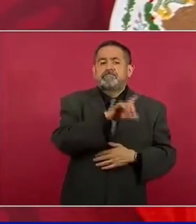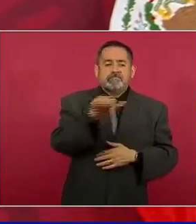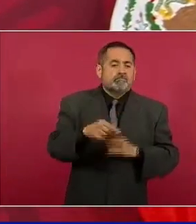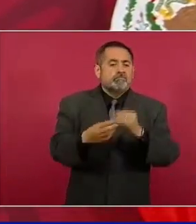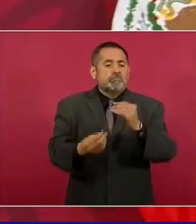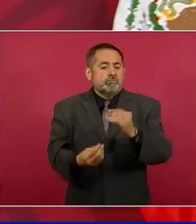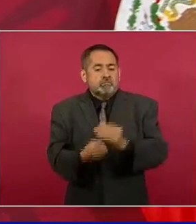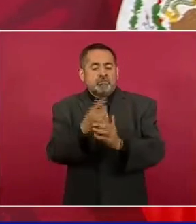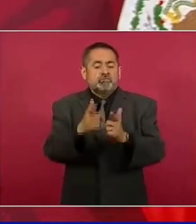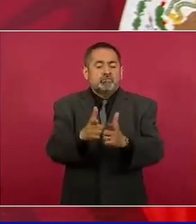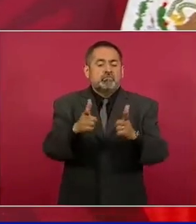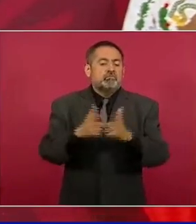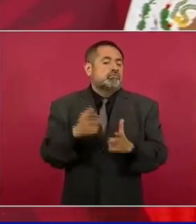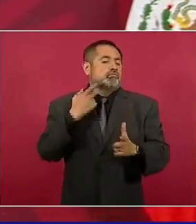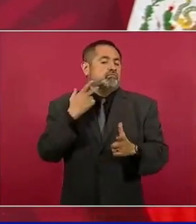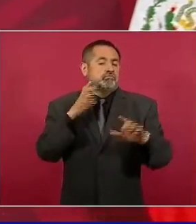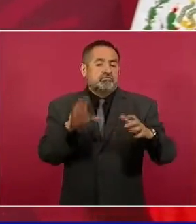único